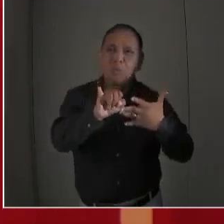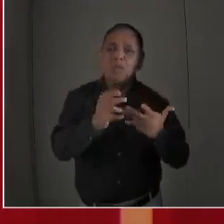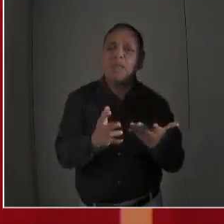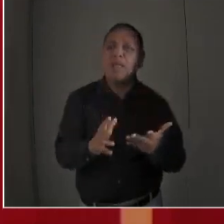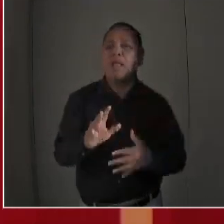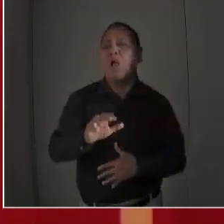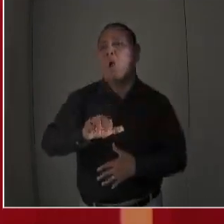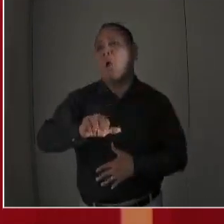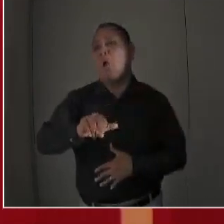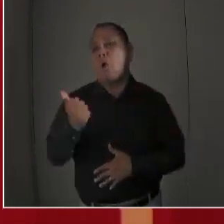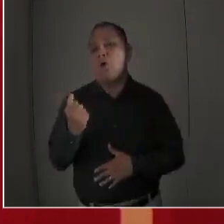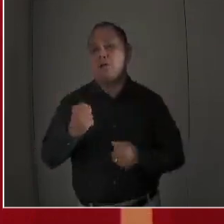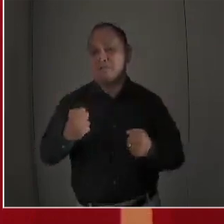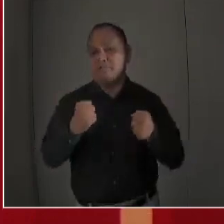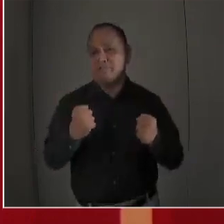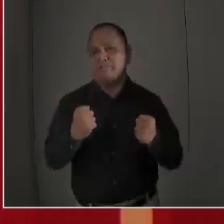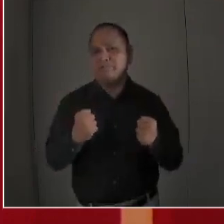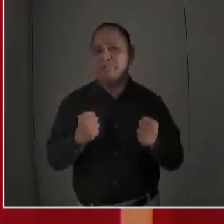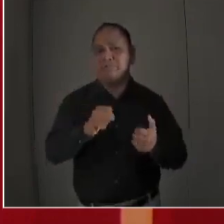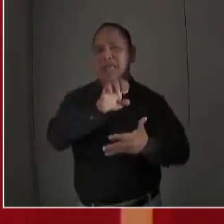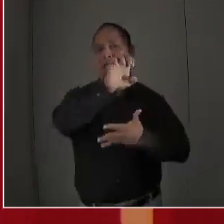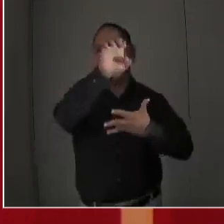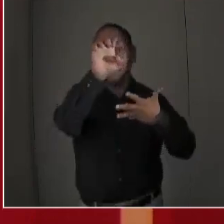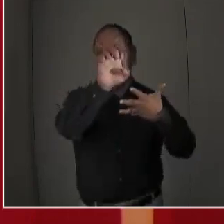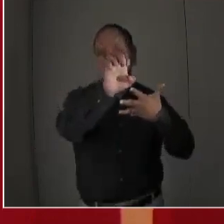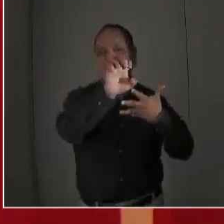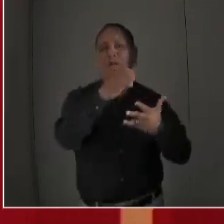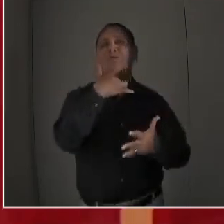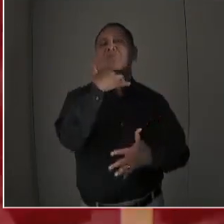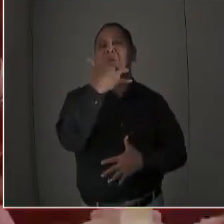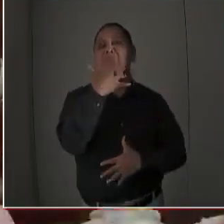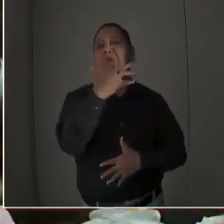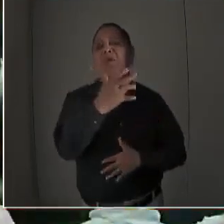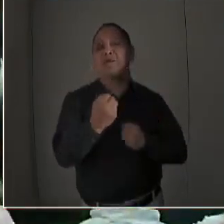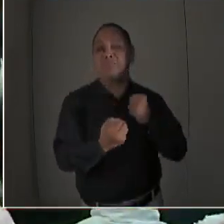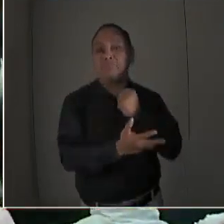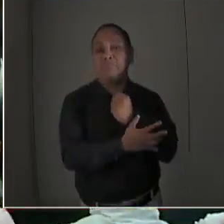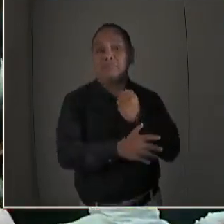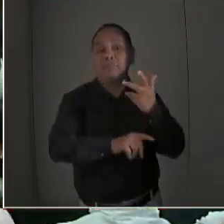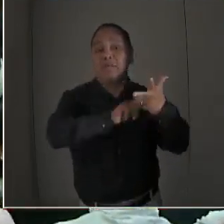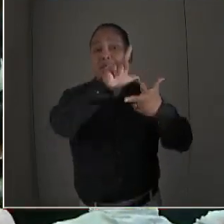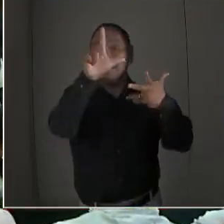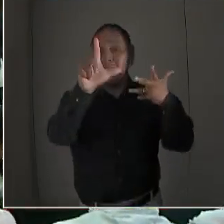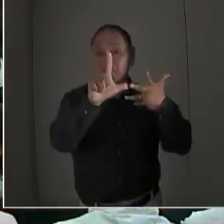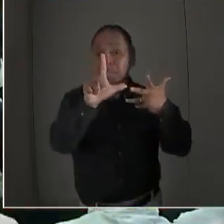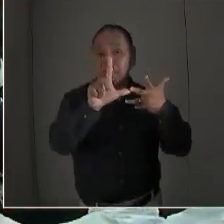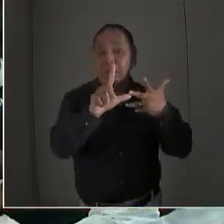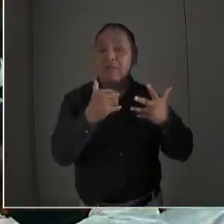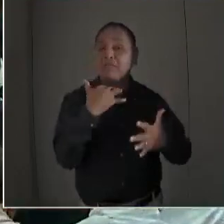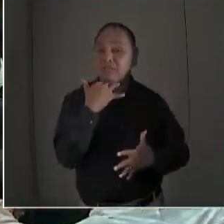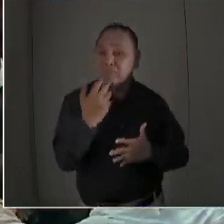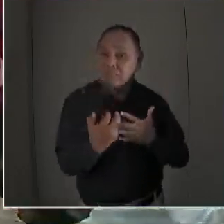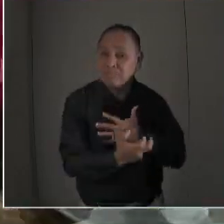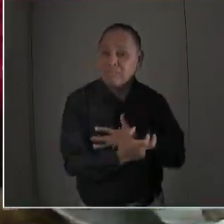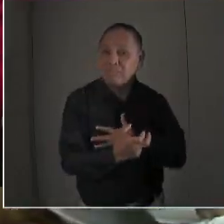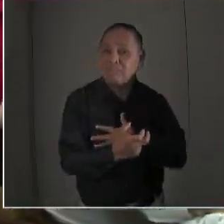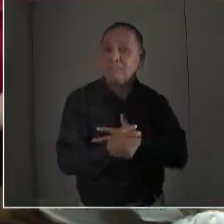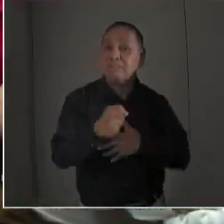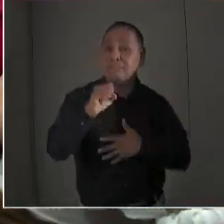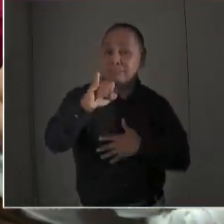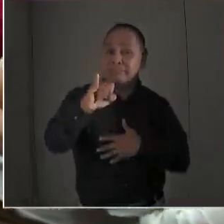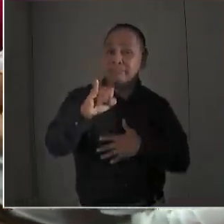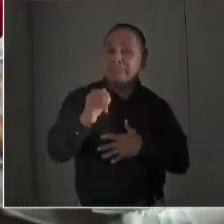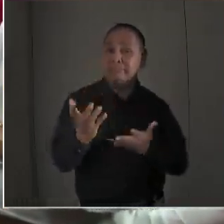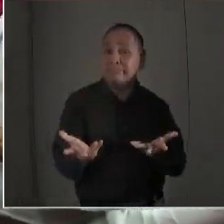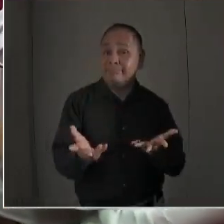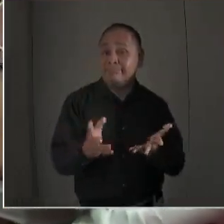poderes, porque, a ver, en el Ejecutivo había corrupción, en el Legislativo había corrupción, y no me digan que en